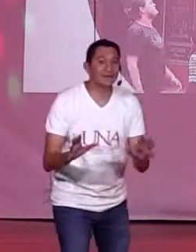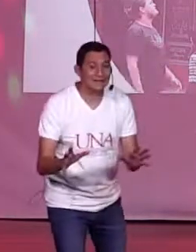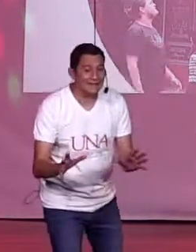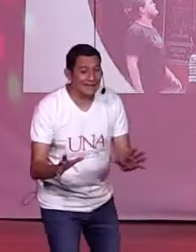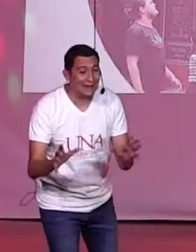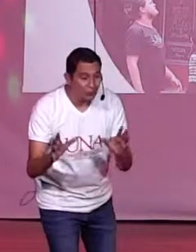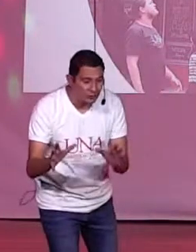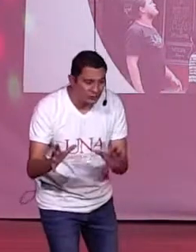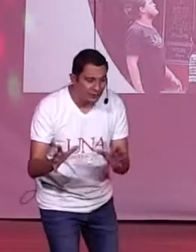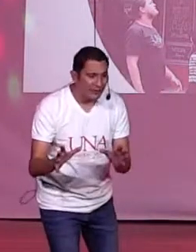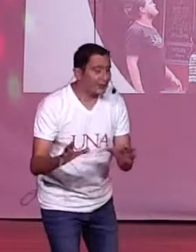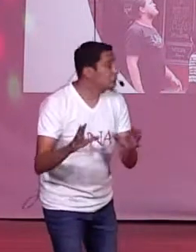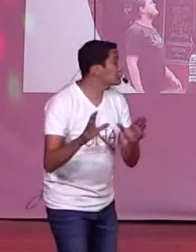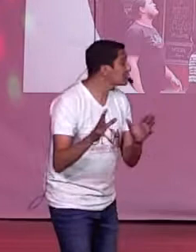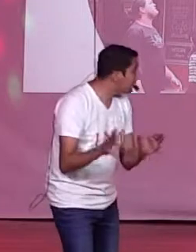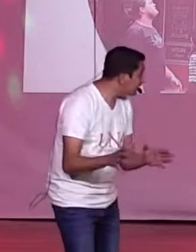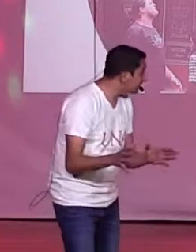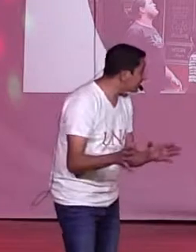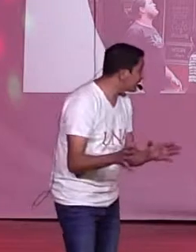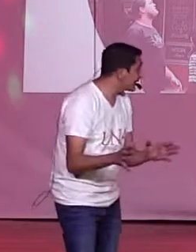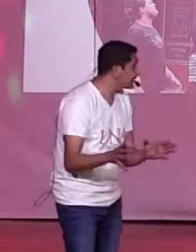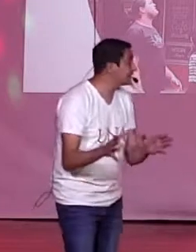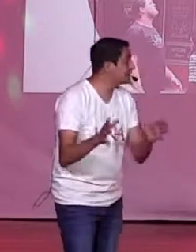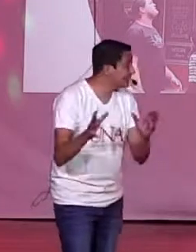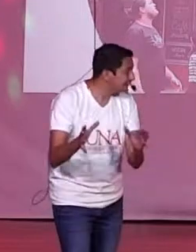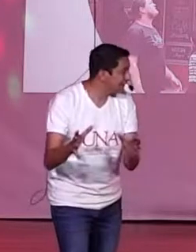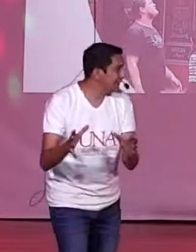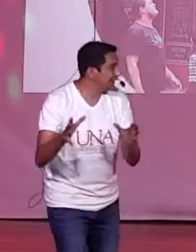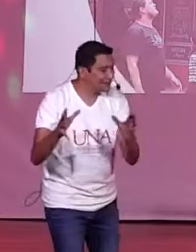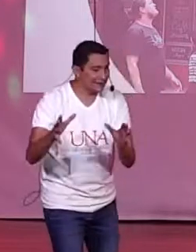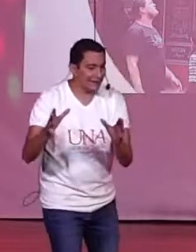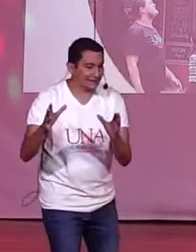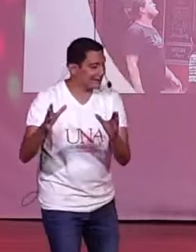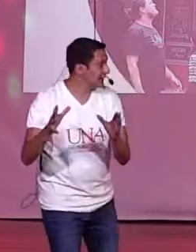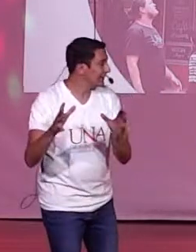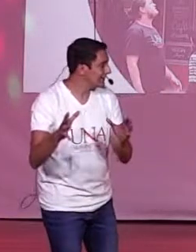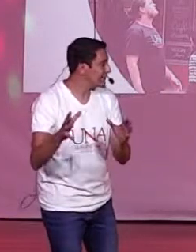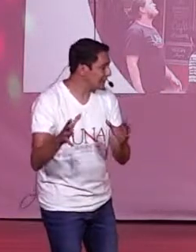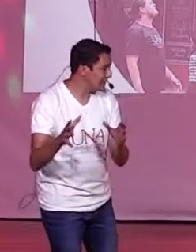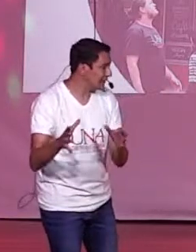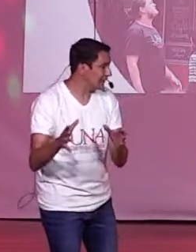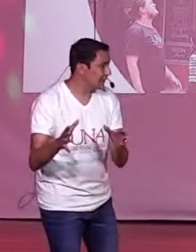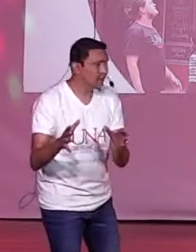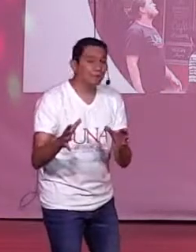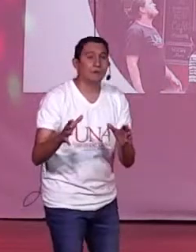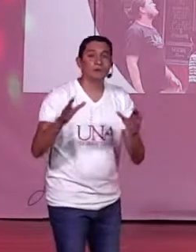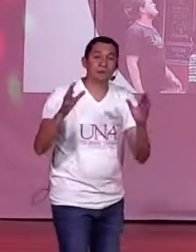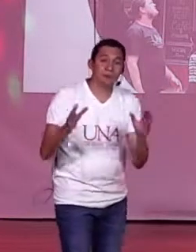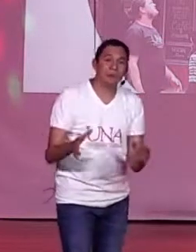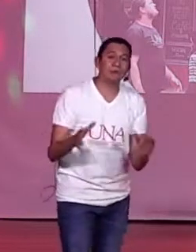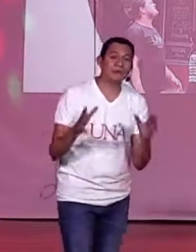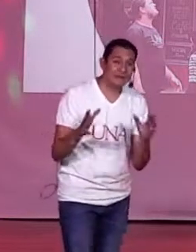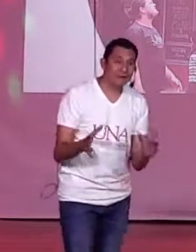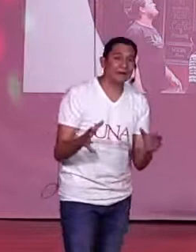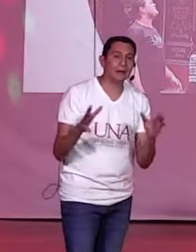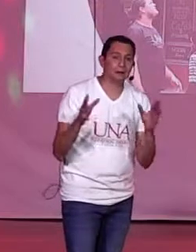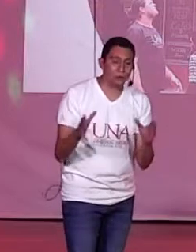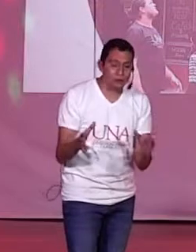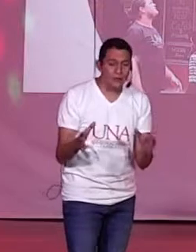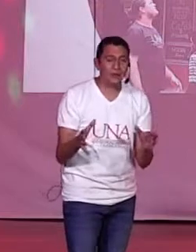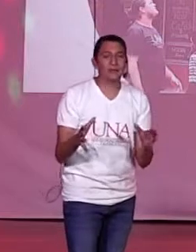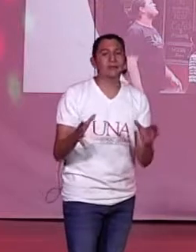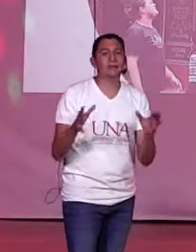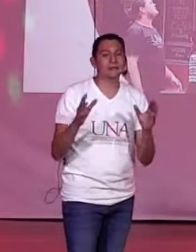hay estudiantes en la UNA que no saben, ¿verdad? Que no saben, sí, esta, muy importante. Esta herramienta. Sí. Pero ya ustedes la saben,